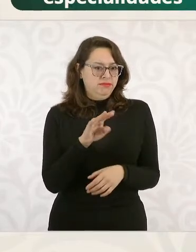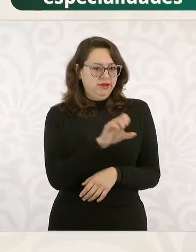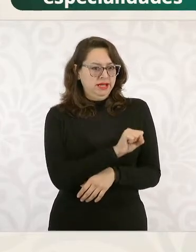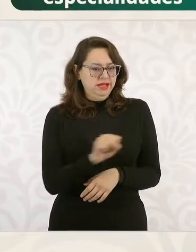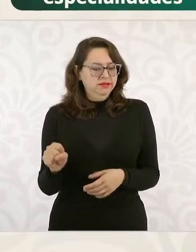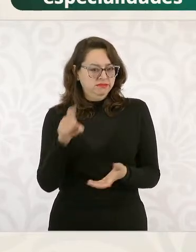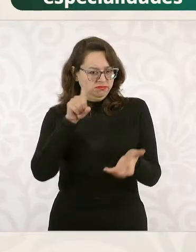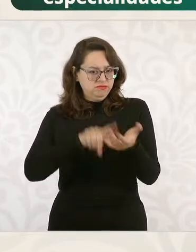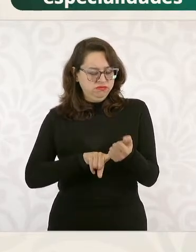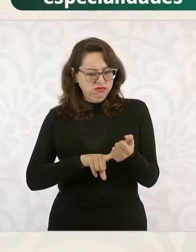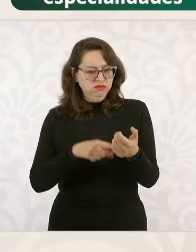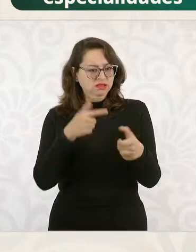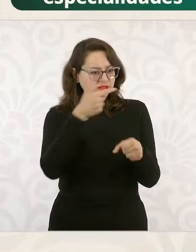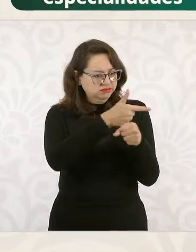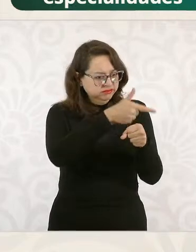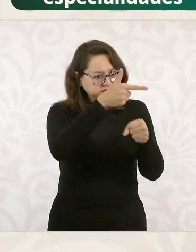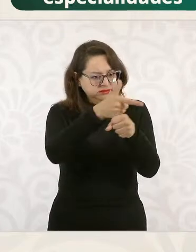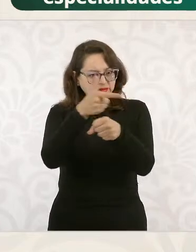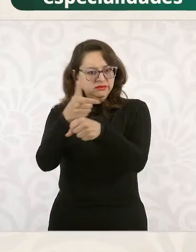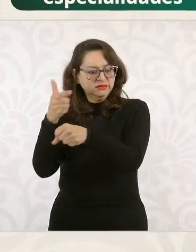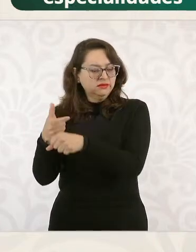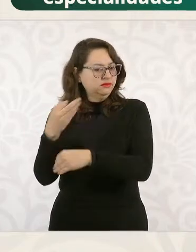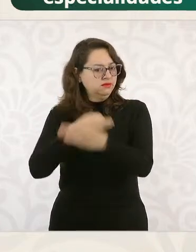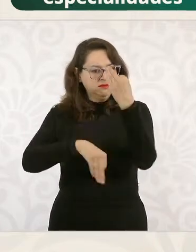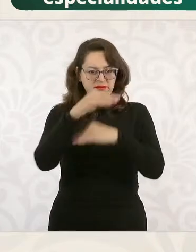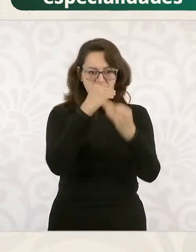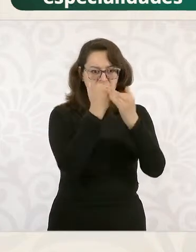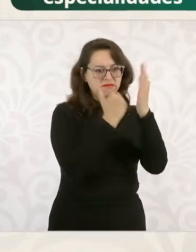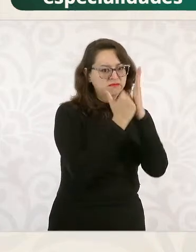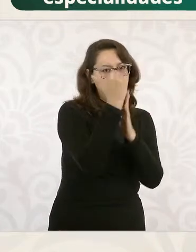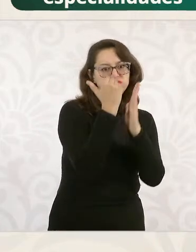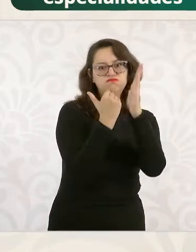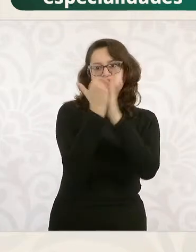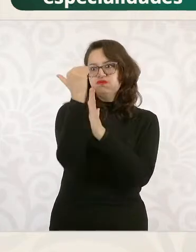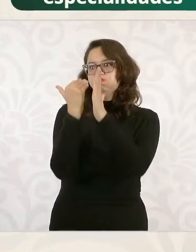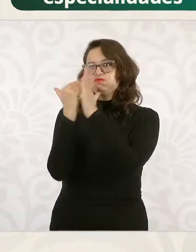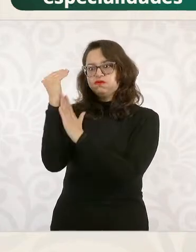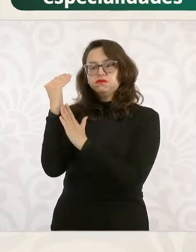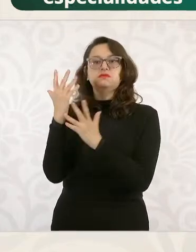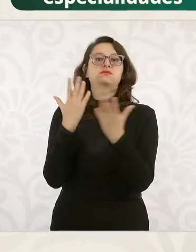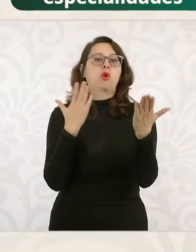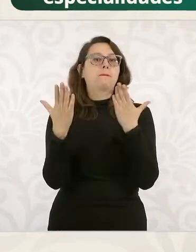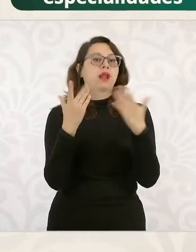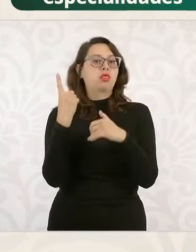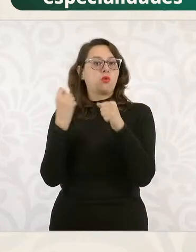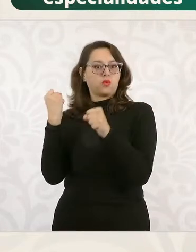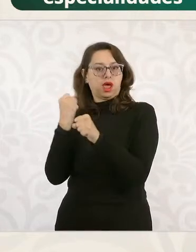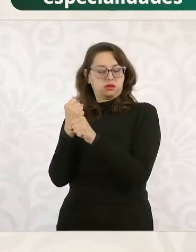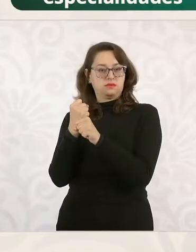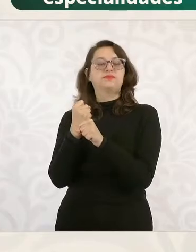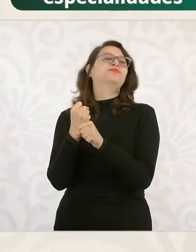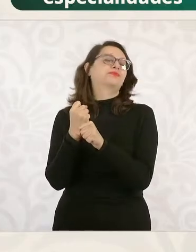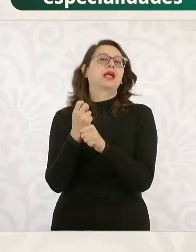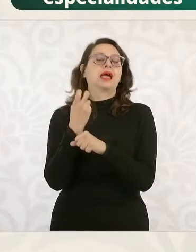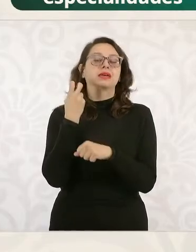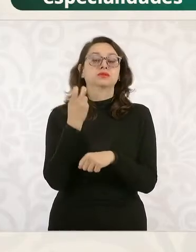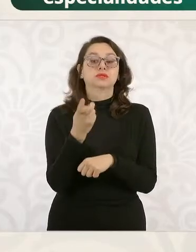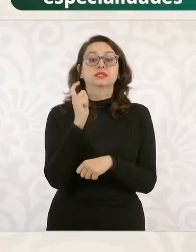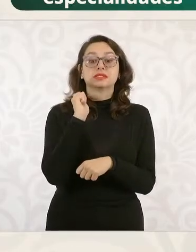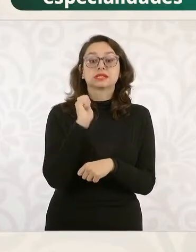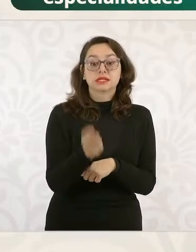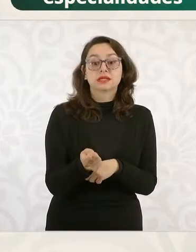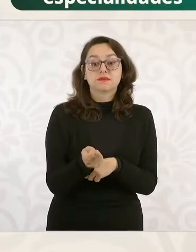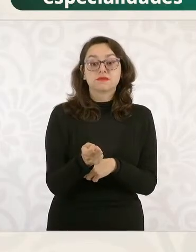todas estas hemos visto un incremento con respecto al año pasado, lo cual habla pues de un buen resultado a la hora de